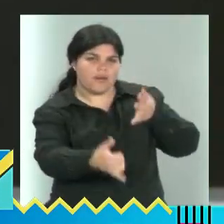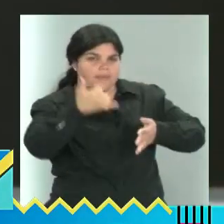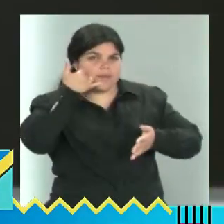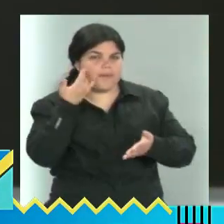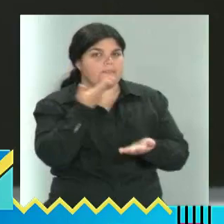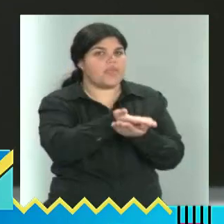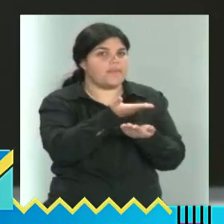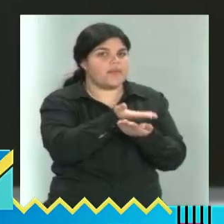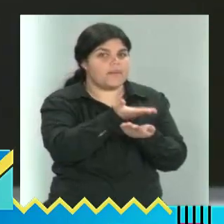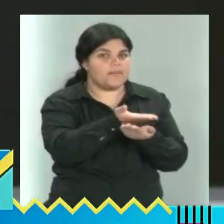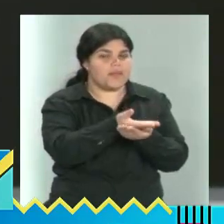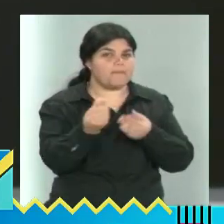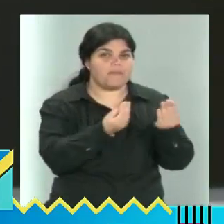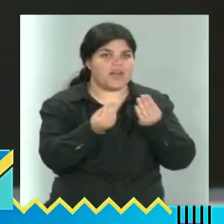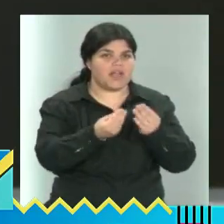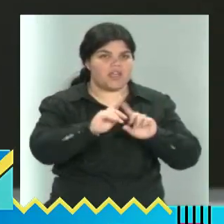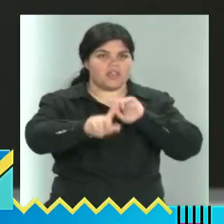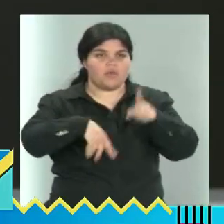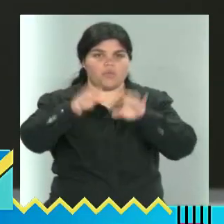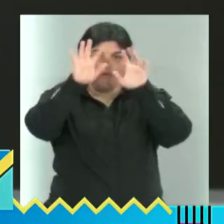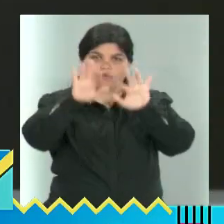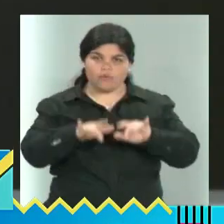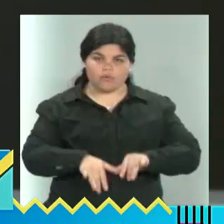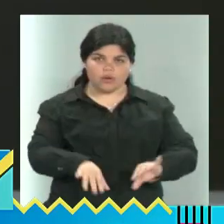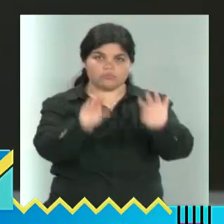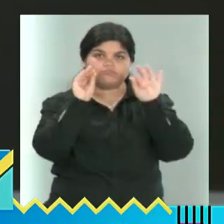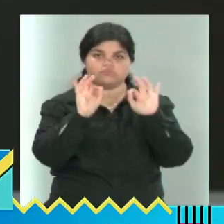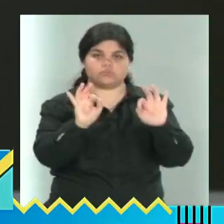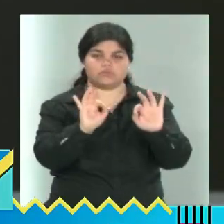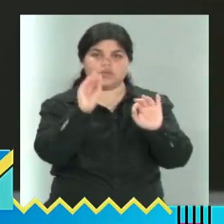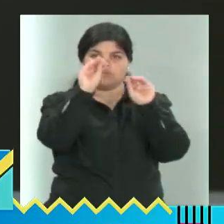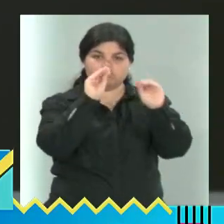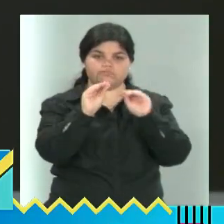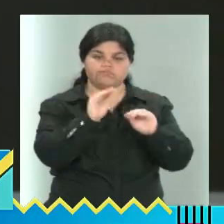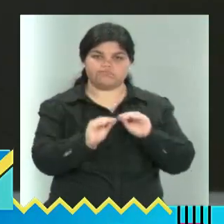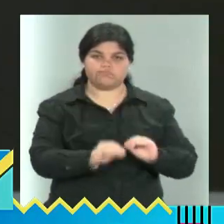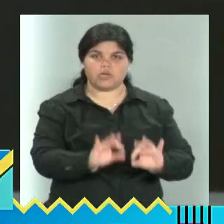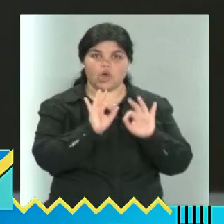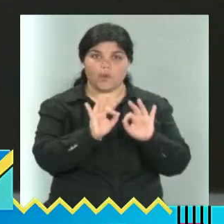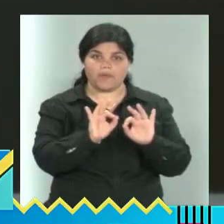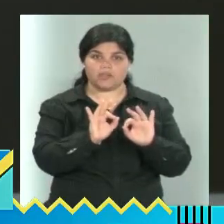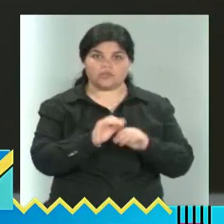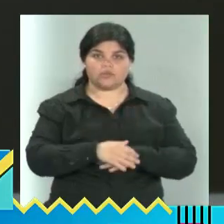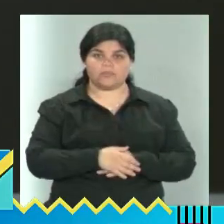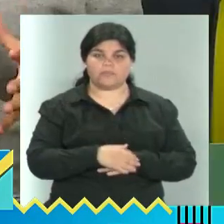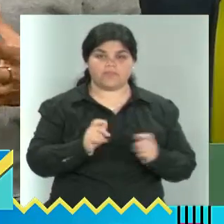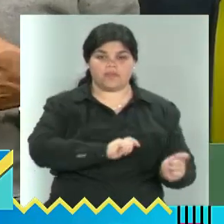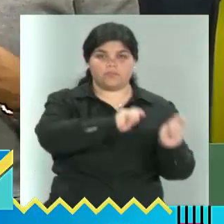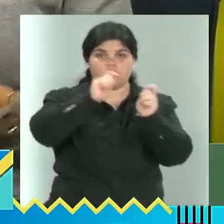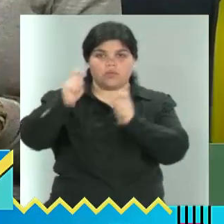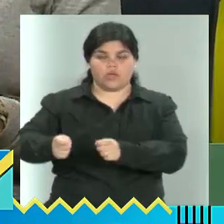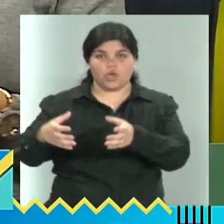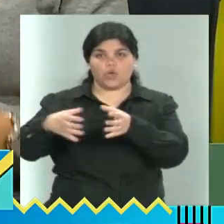legal luego y llenar un formulario que se llena desde el 145 y es pasado a un equipo jurídico que